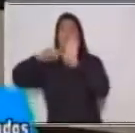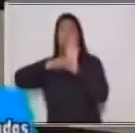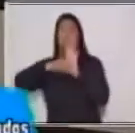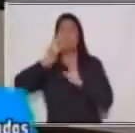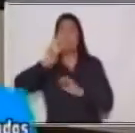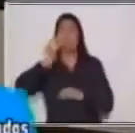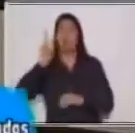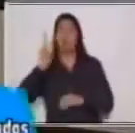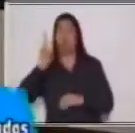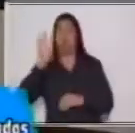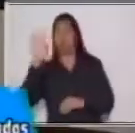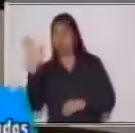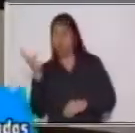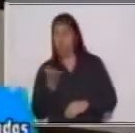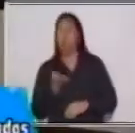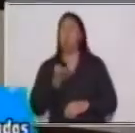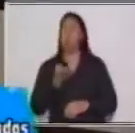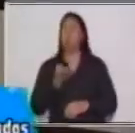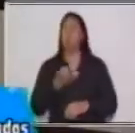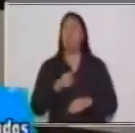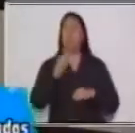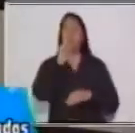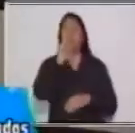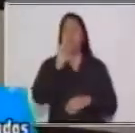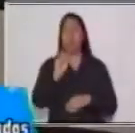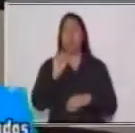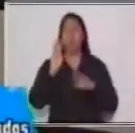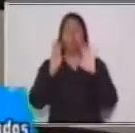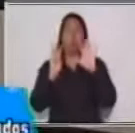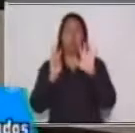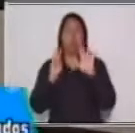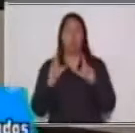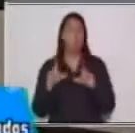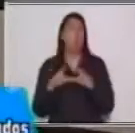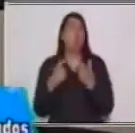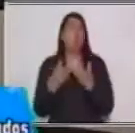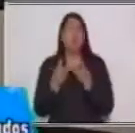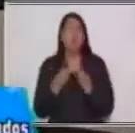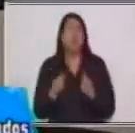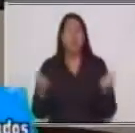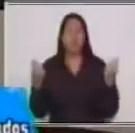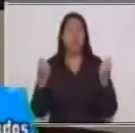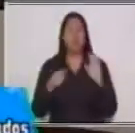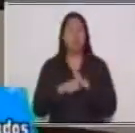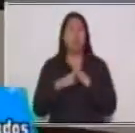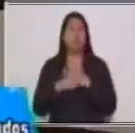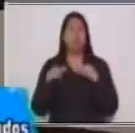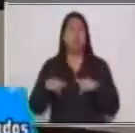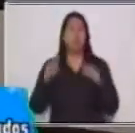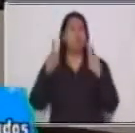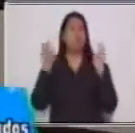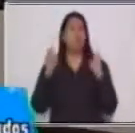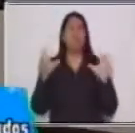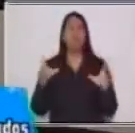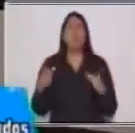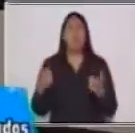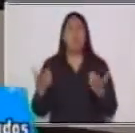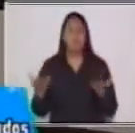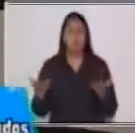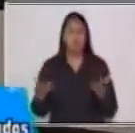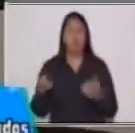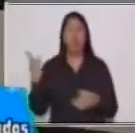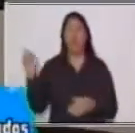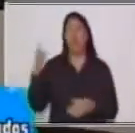1.8. ¿Cómo podríamos resolver un problema relacionado con este tema? Dice el problema,